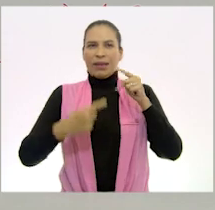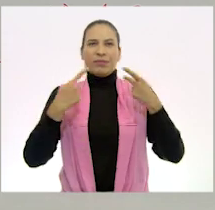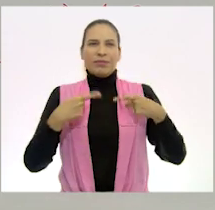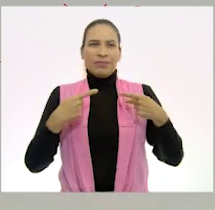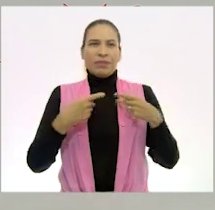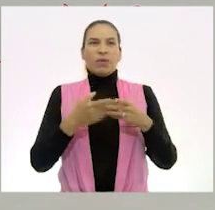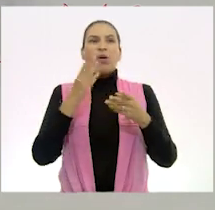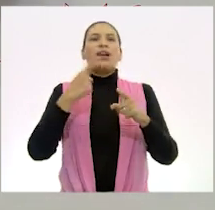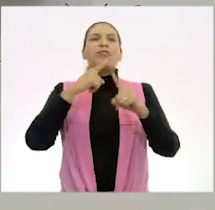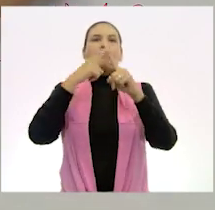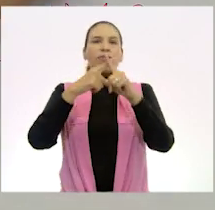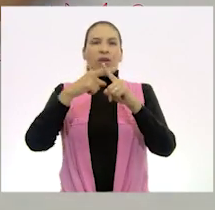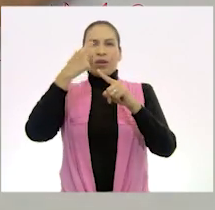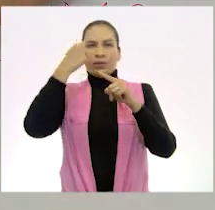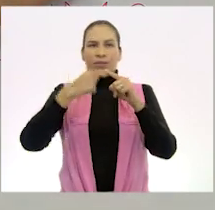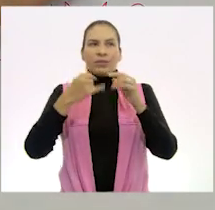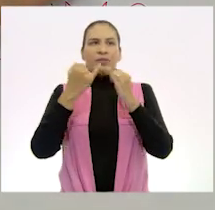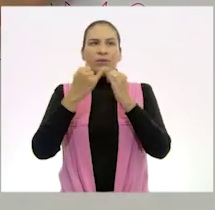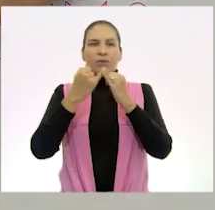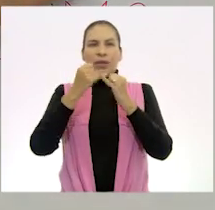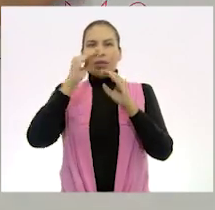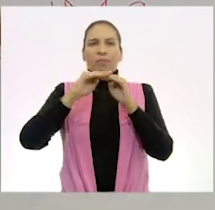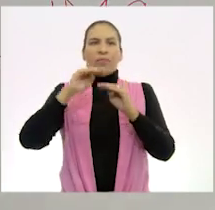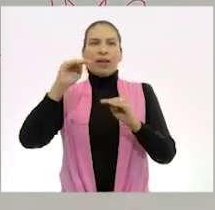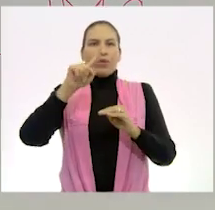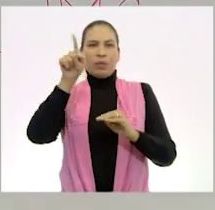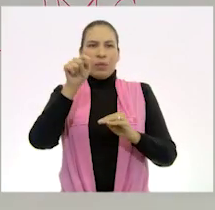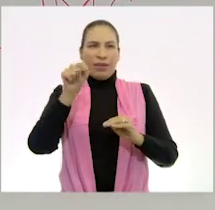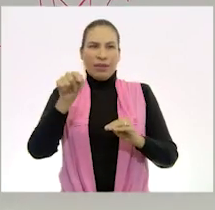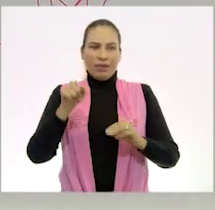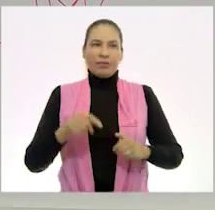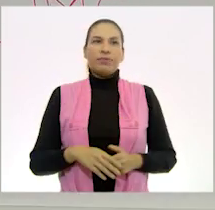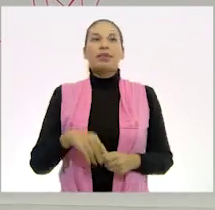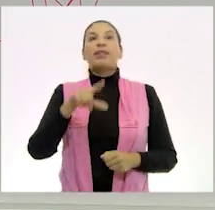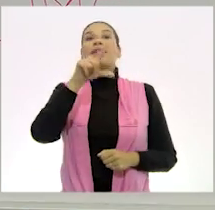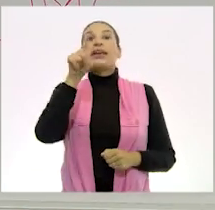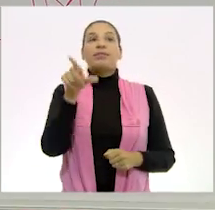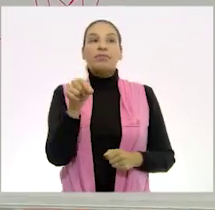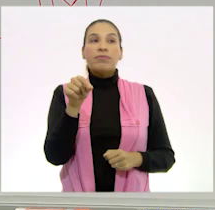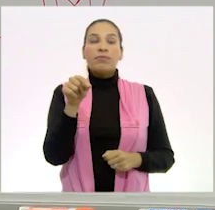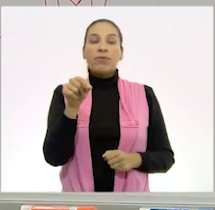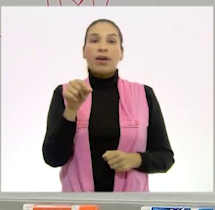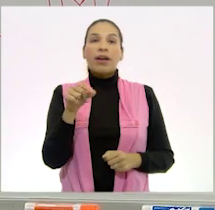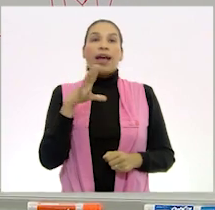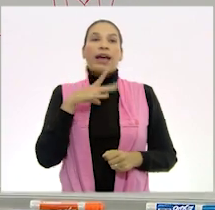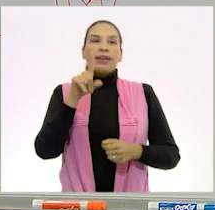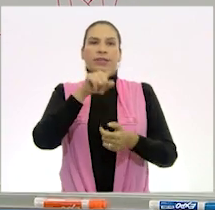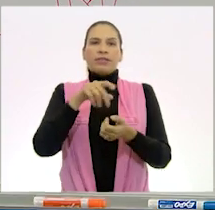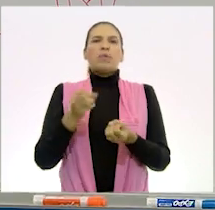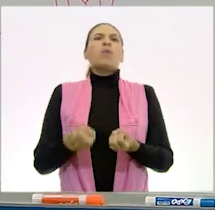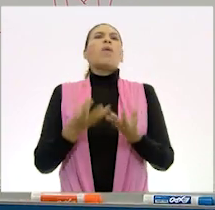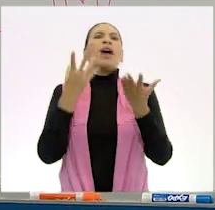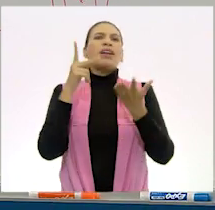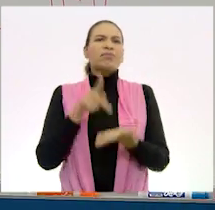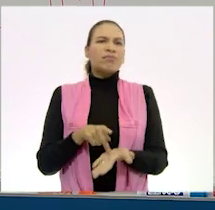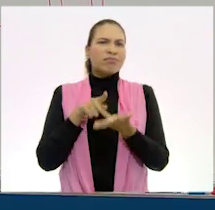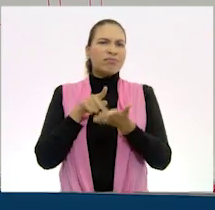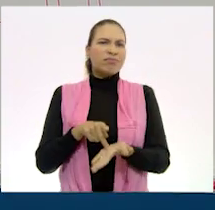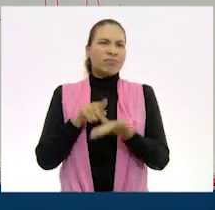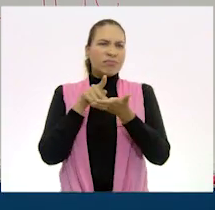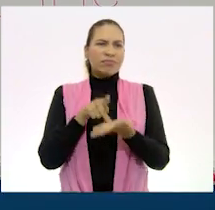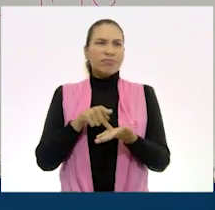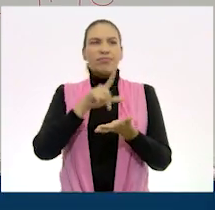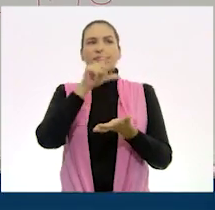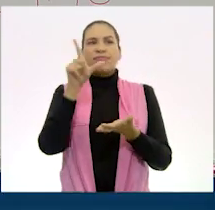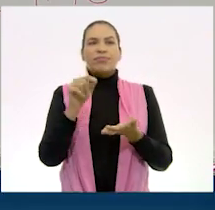estatura para que nos den los metros al cuadrado. Después, vamos a tener cuánto pesamos